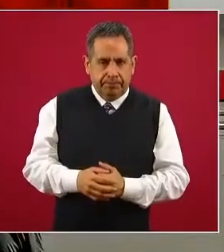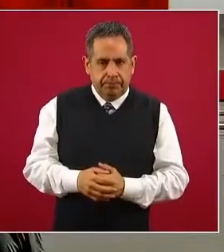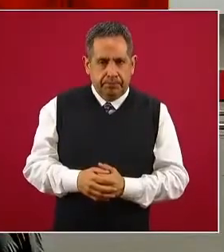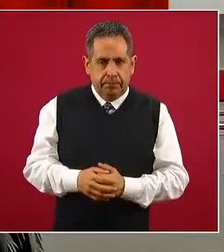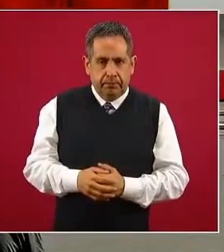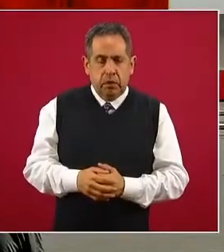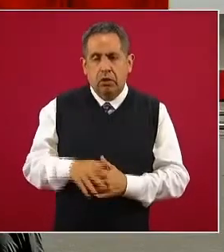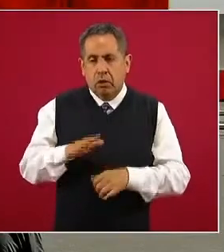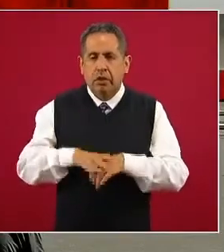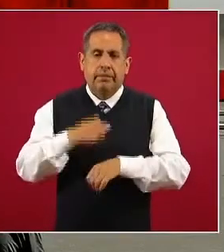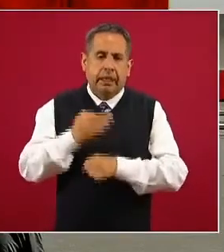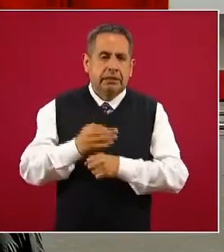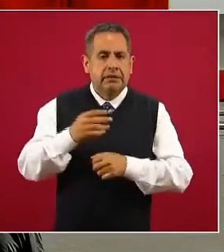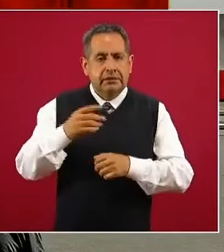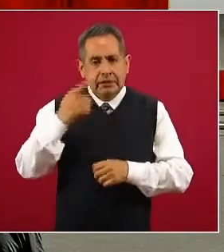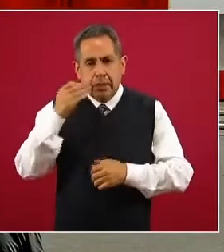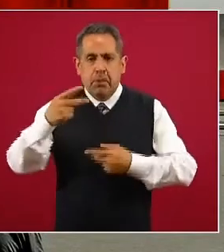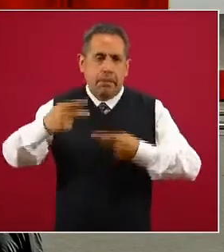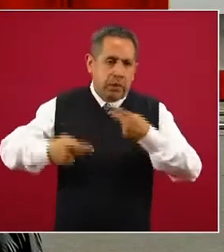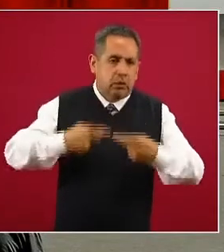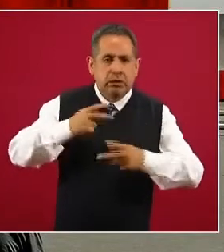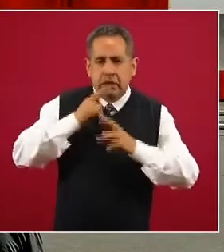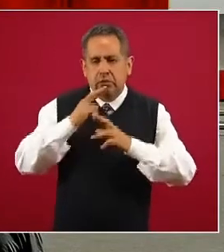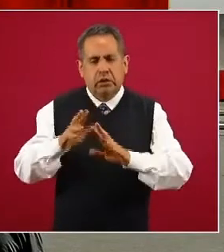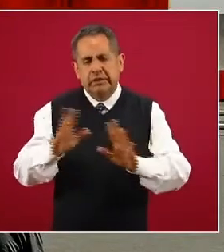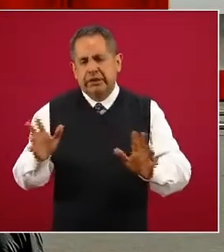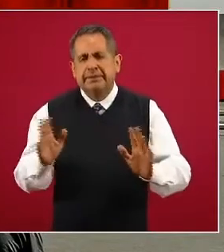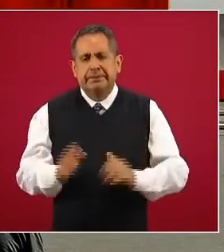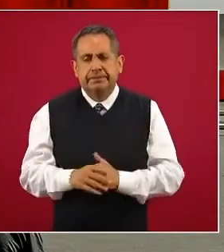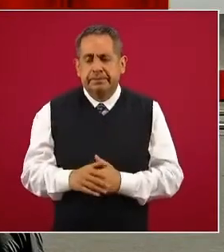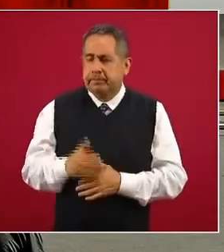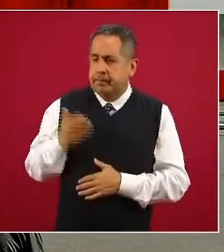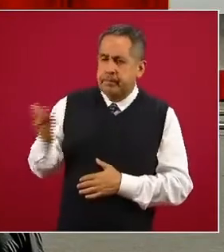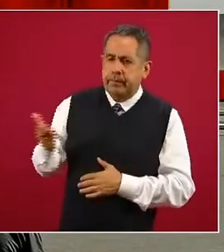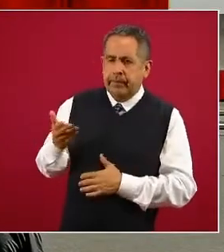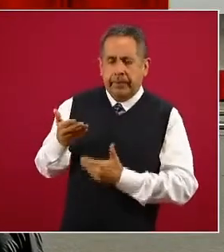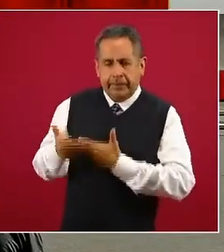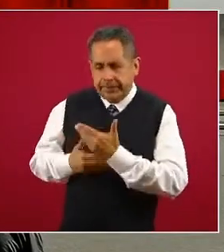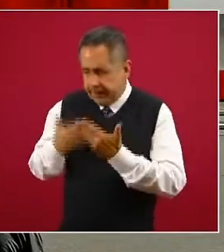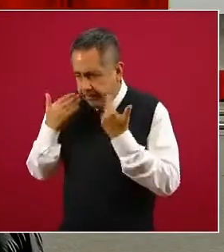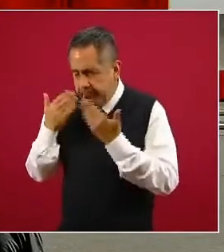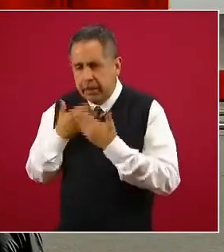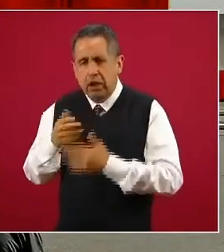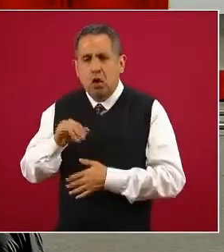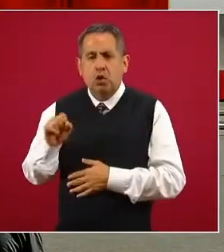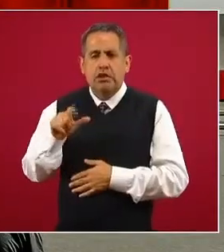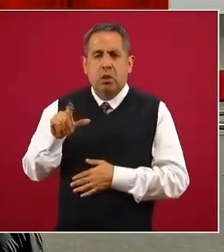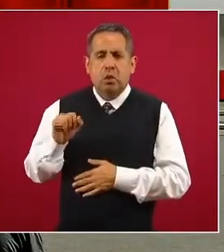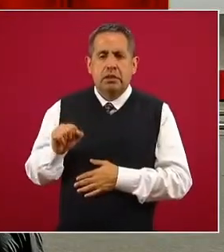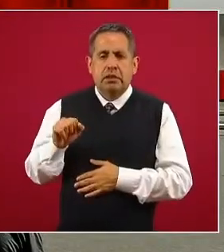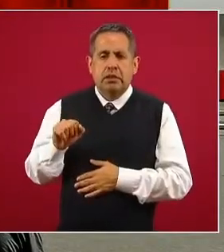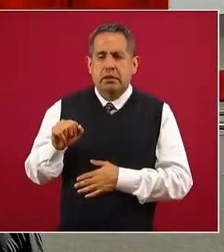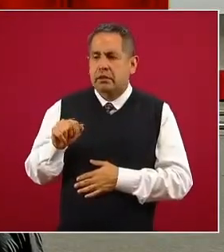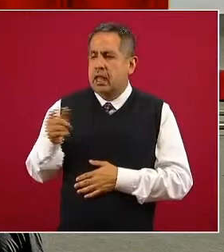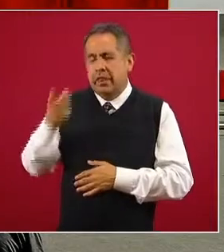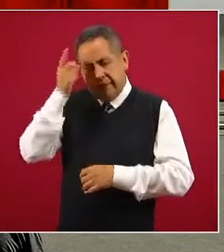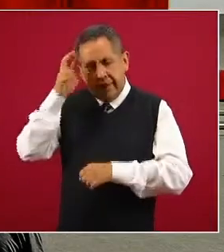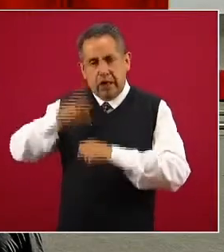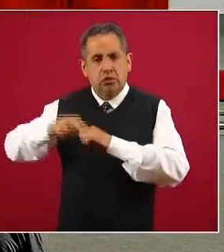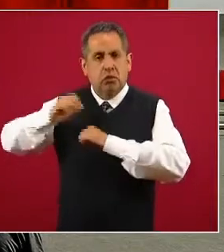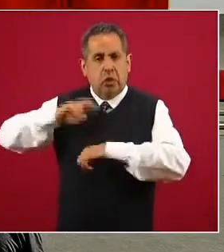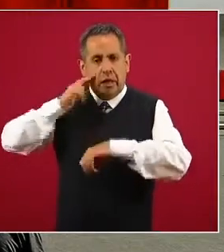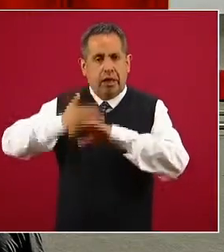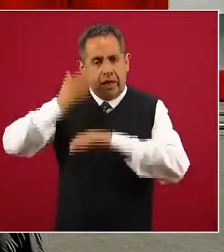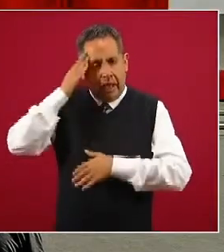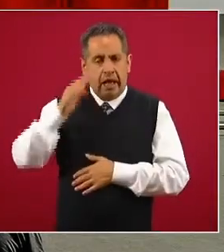vamos a tener más tiempo para preguntas y respuestas. Entonces le pido atentamente al doctor José Luis Salomía, director general de epidemiología, si presenta